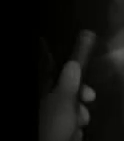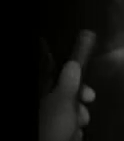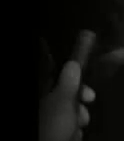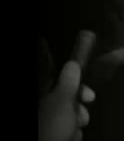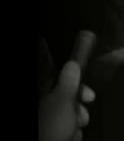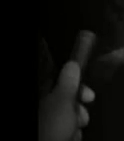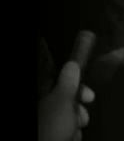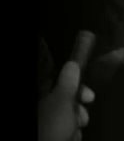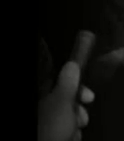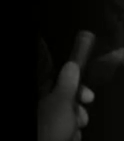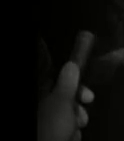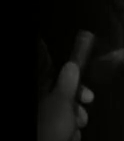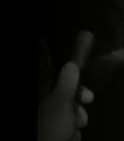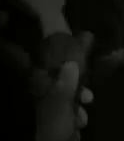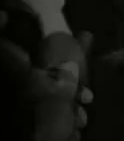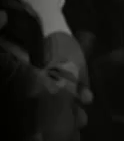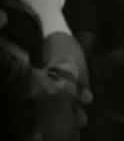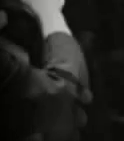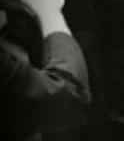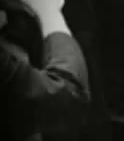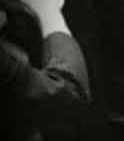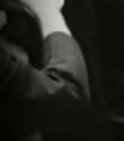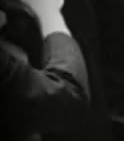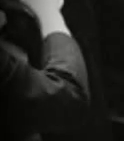sus mejores hijos.